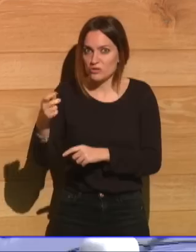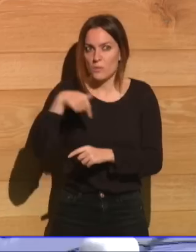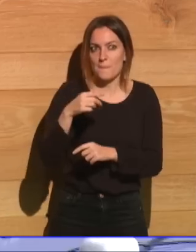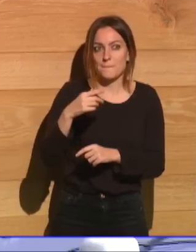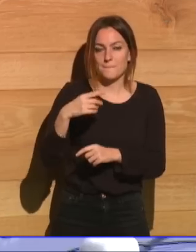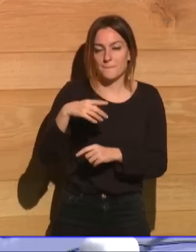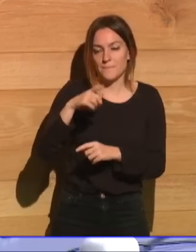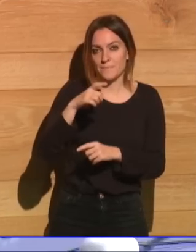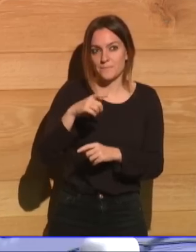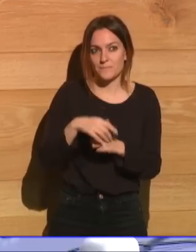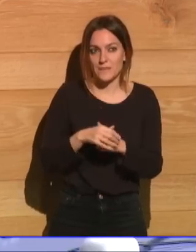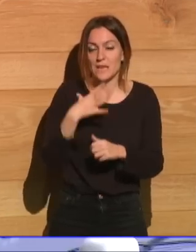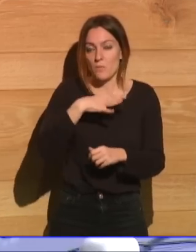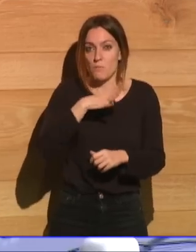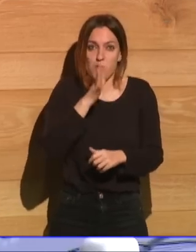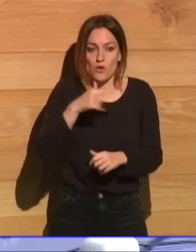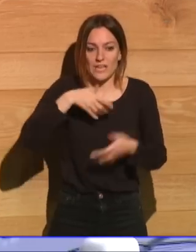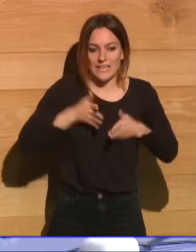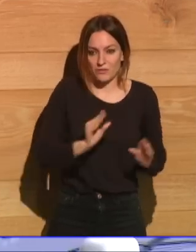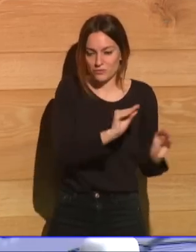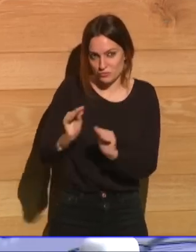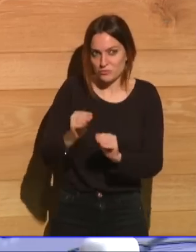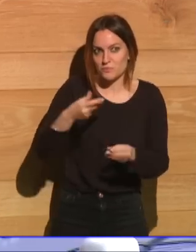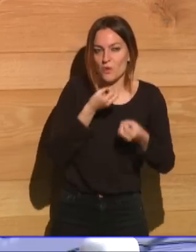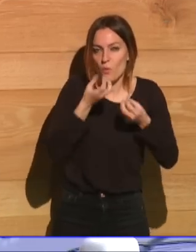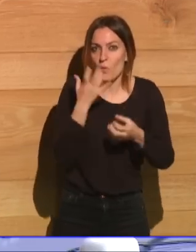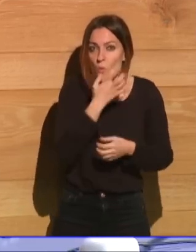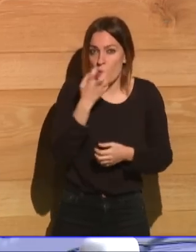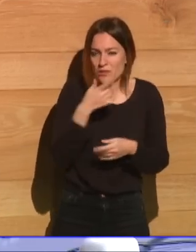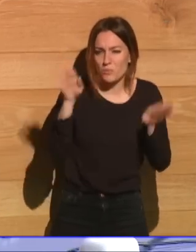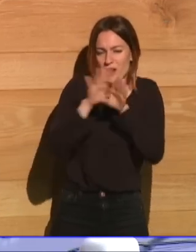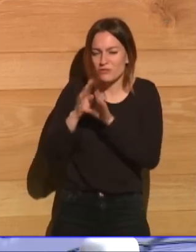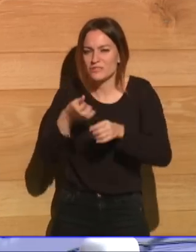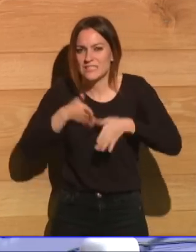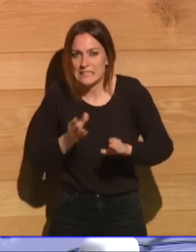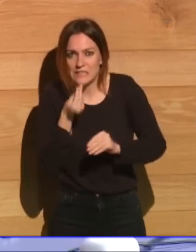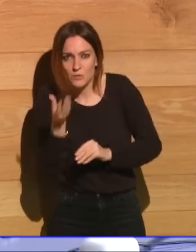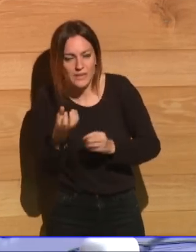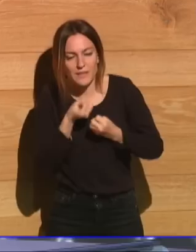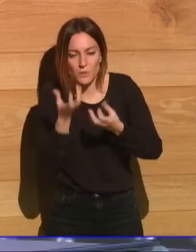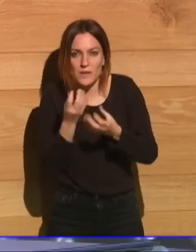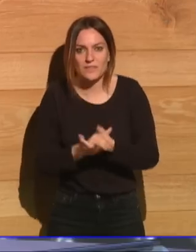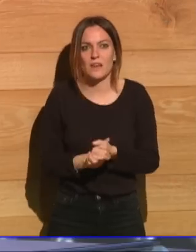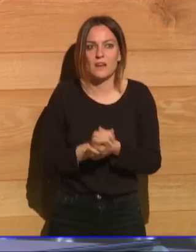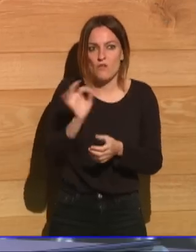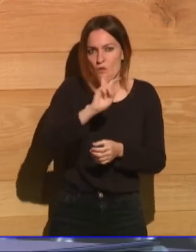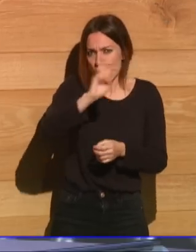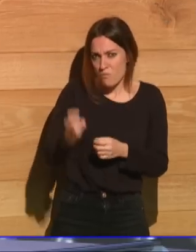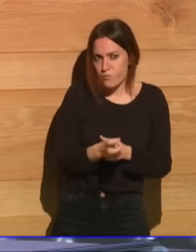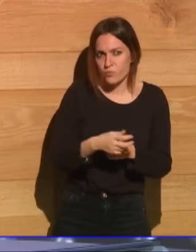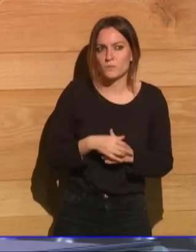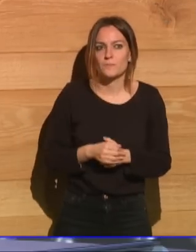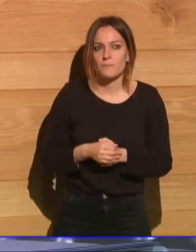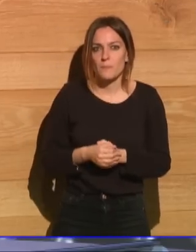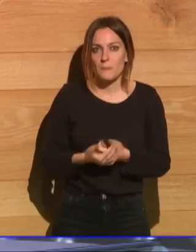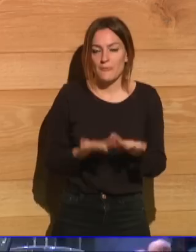prometida nace también de los cuentos que le cuenta a sus hijas por las noches, cuando eso tal, es. Y Lady in the Water de Shyamalan. Shyamalan también, ¿no?